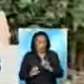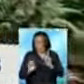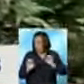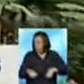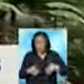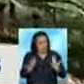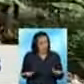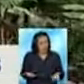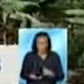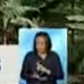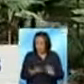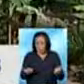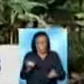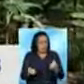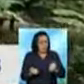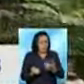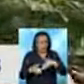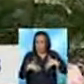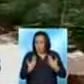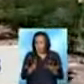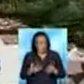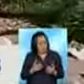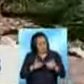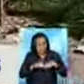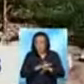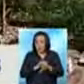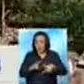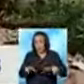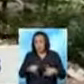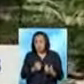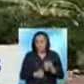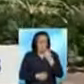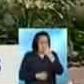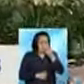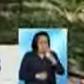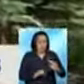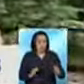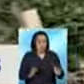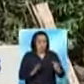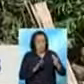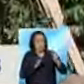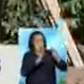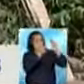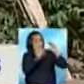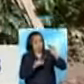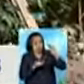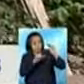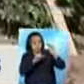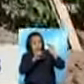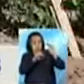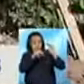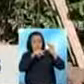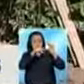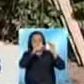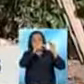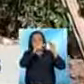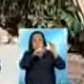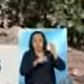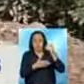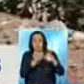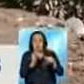vehículos puedan circular por esta zona. Miren la altura en donde nosotros nos encontramos, casi ya llegando al